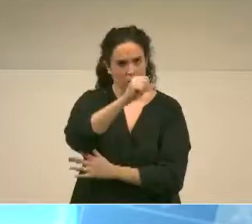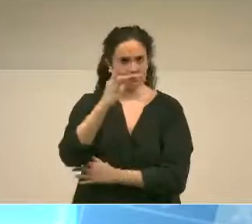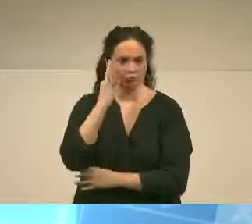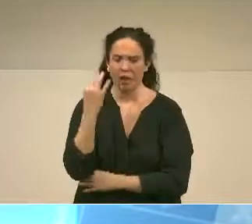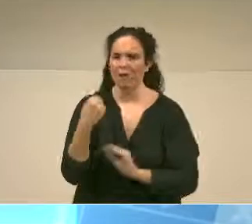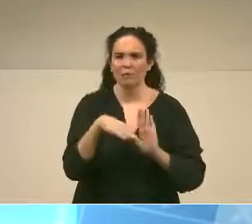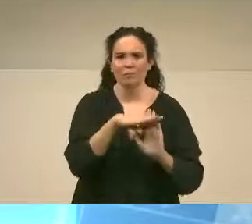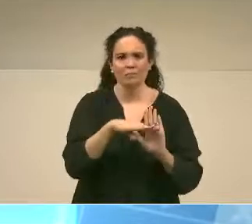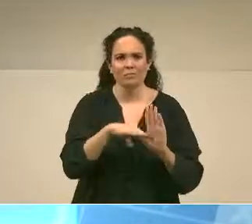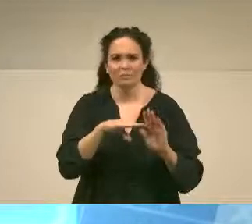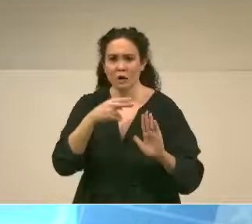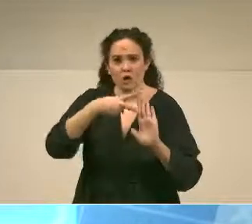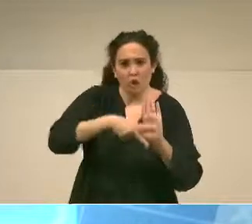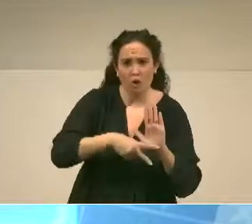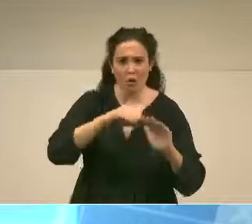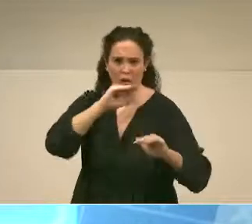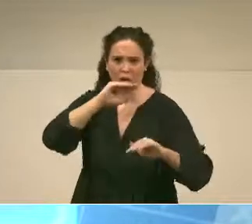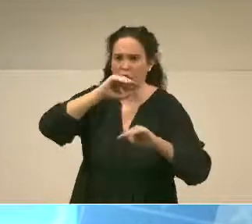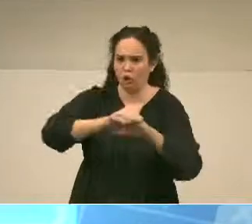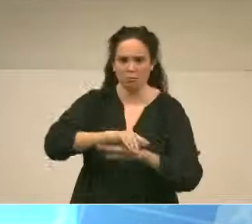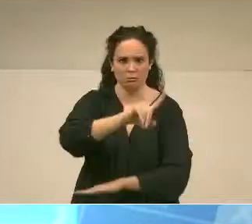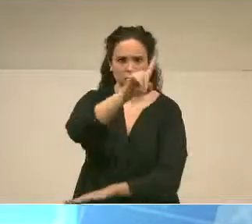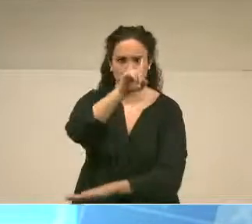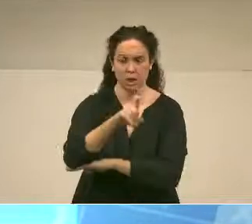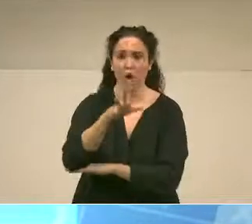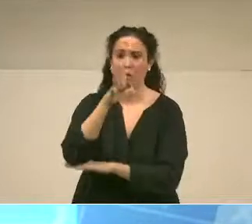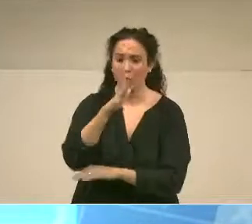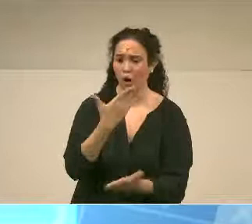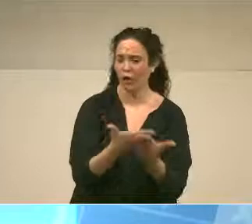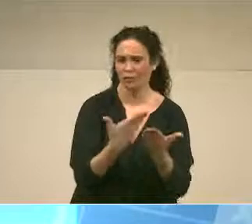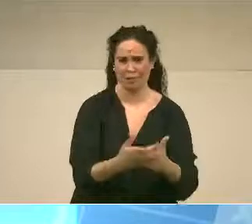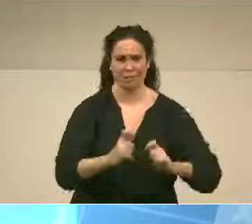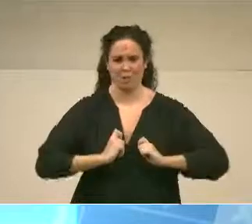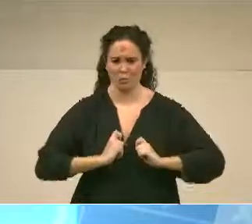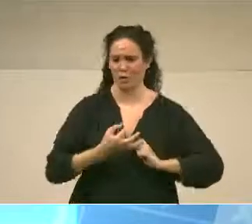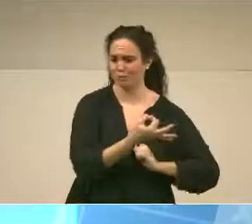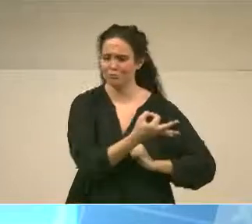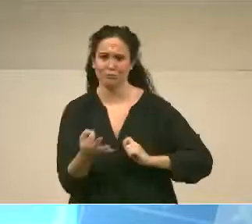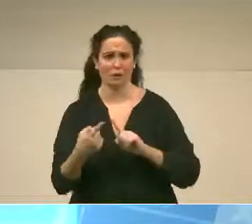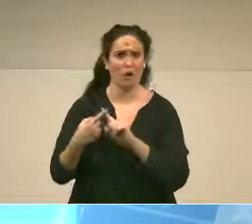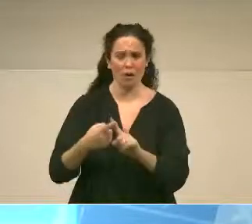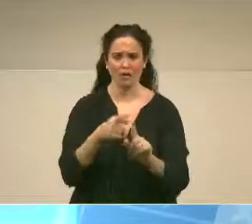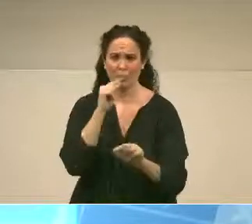cumplir esas normas que están en vigor porque se han demostrado como la forma más eficiente de hacer frente a la